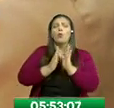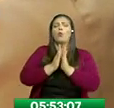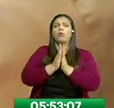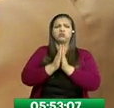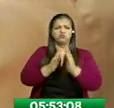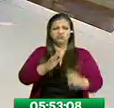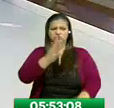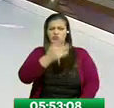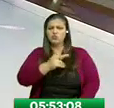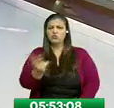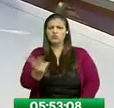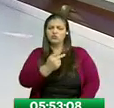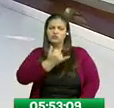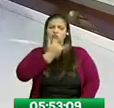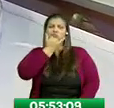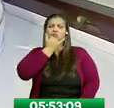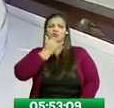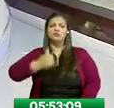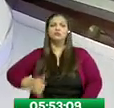José Morales.